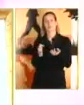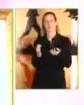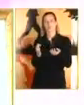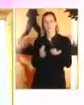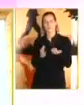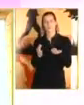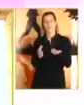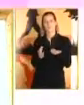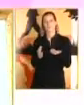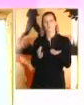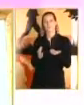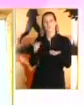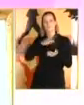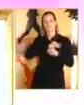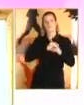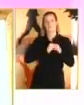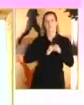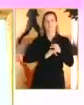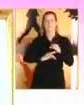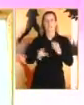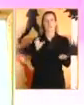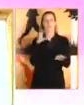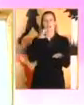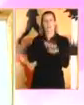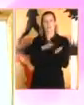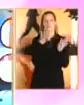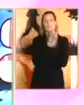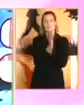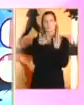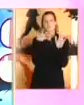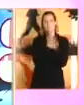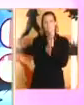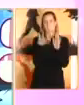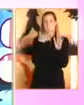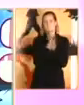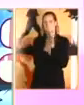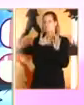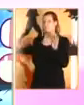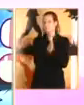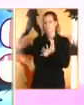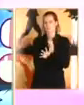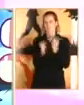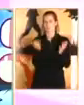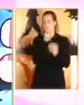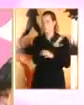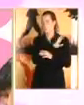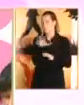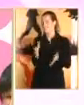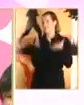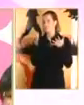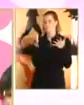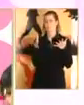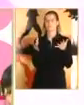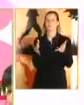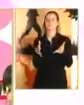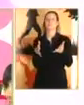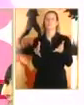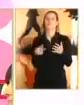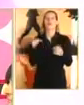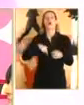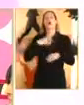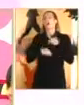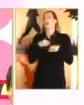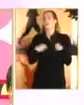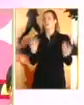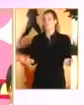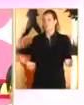el terreno castellano. Me encanta, la meseta, me encanta. Y a mí también. Estas dos mujeres ¿Qué vamos a hacer hoy? Porque yo sé que